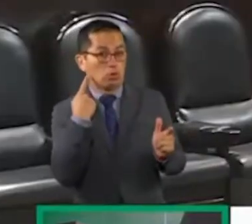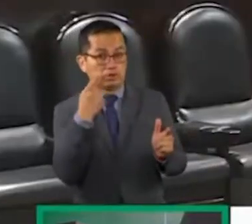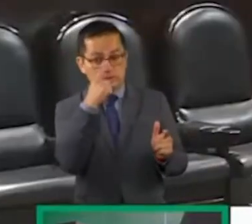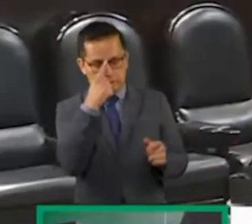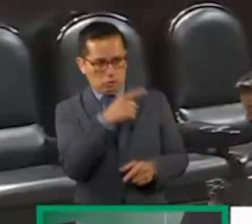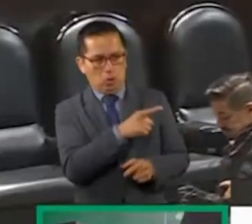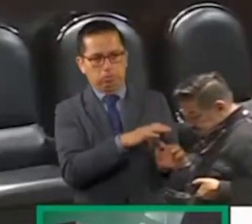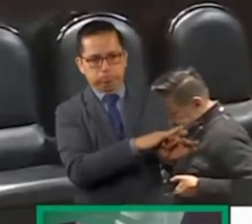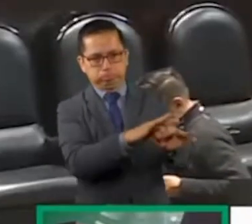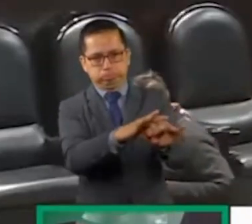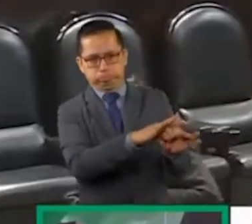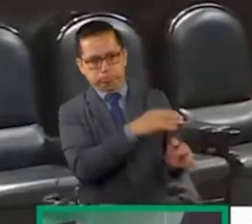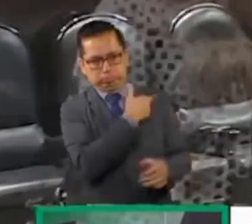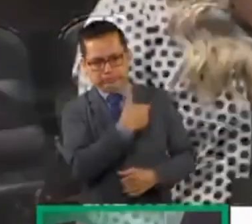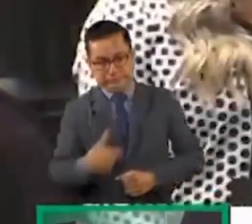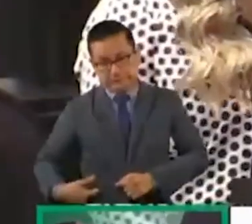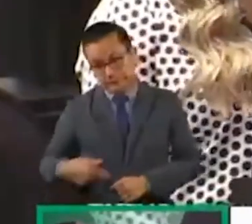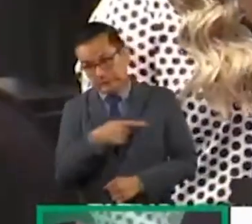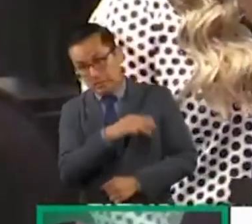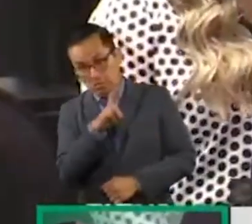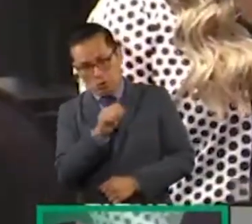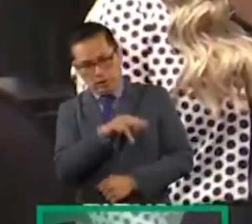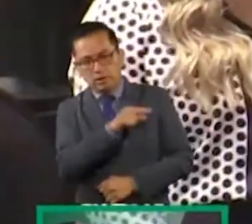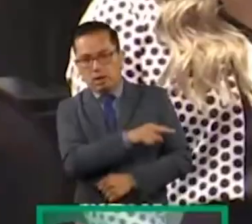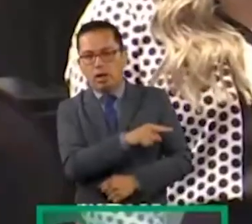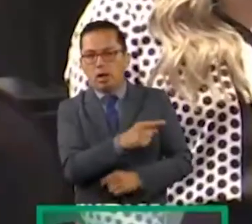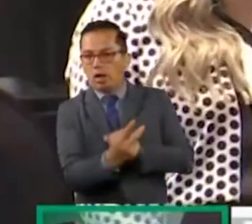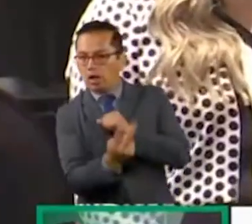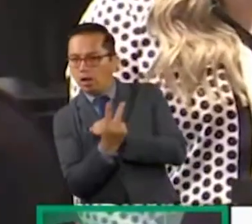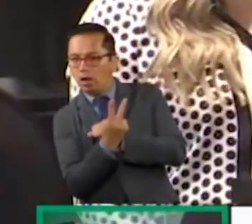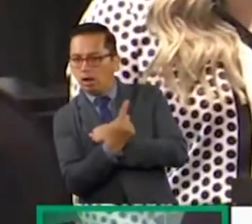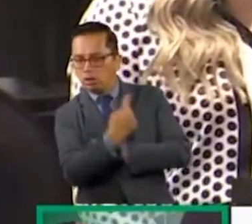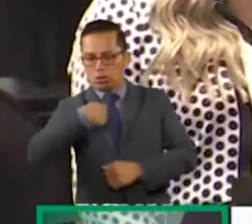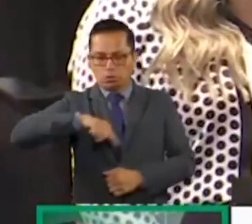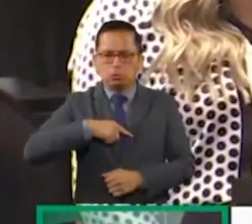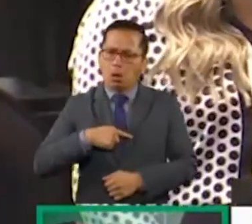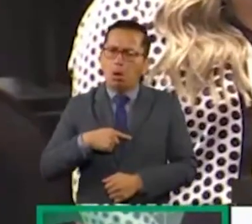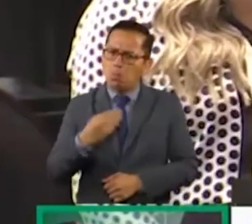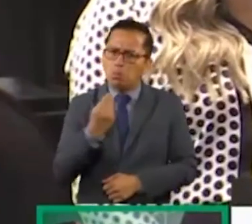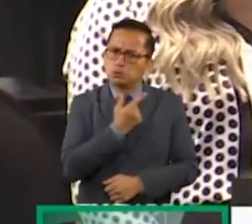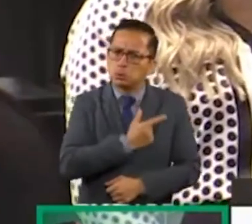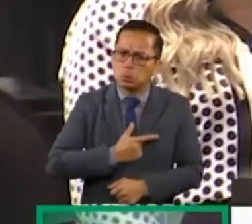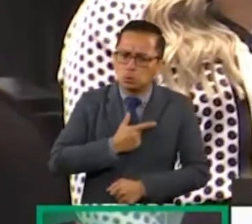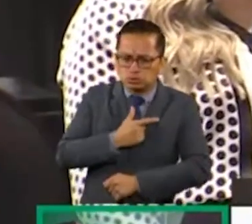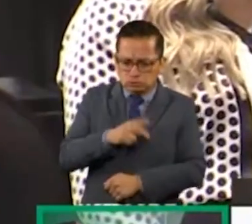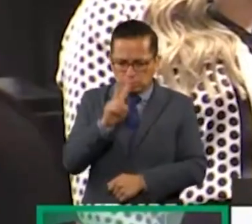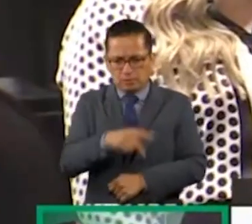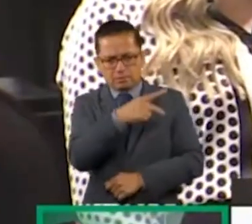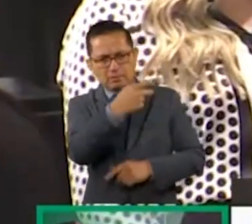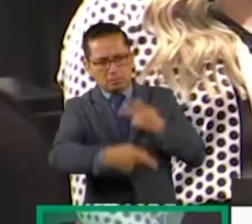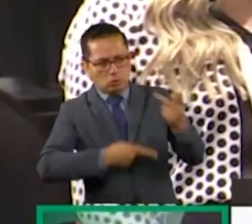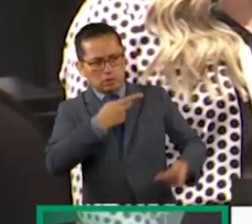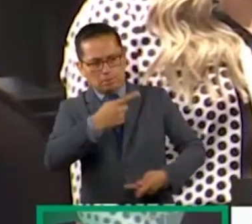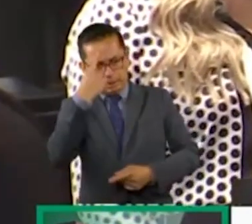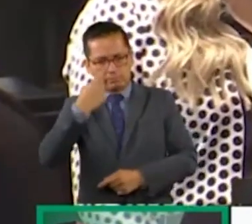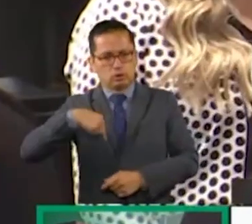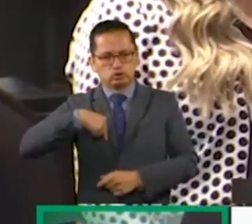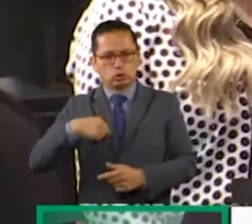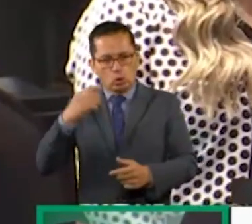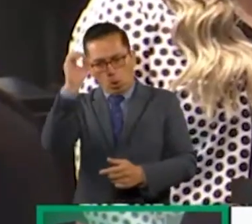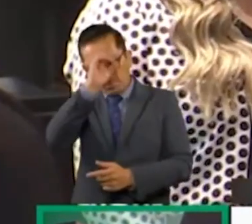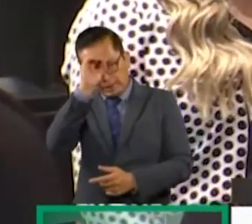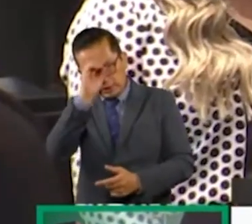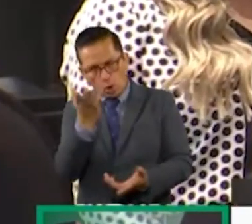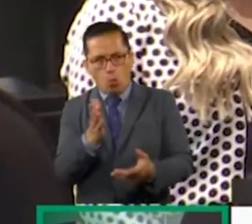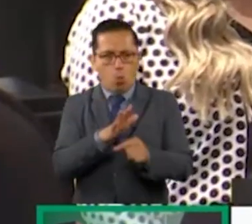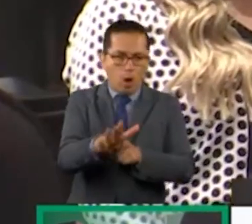que hacemos los legisladores de Acción Nacional y que pregunten por nuestras observaciones y nuestras reservas. No coman ansias. Tenemos un número